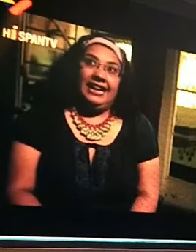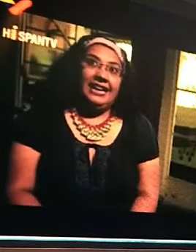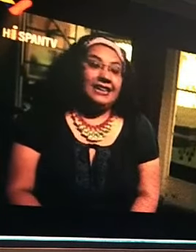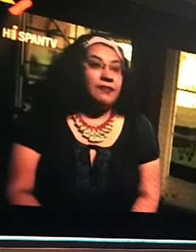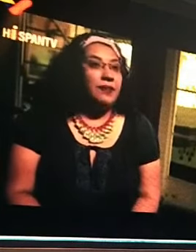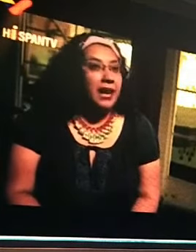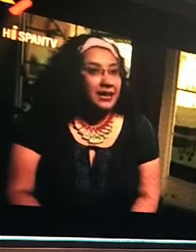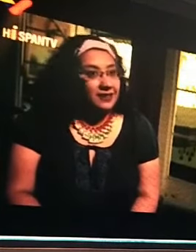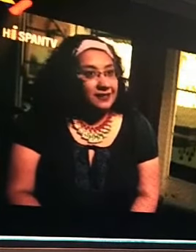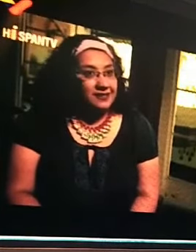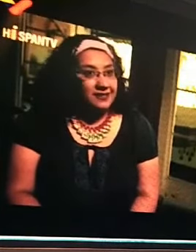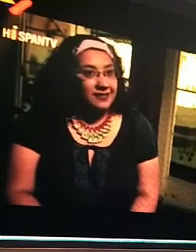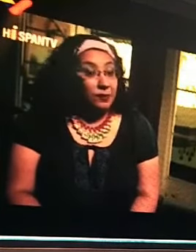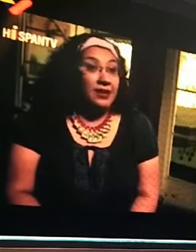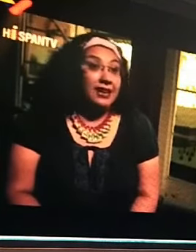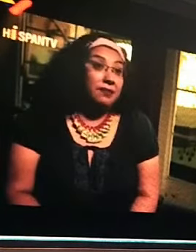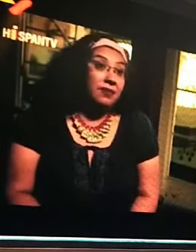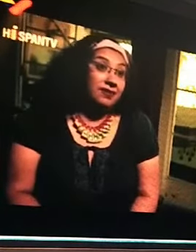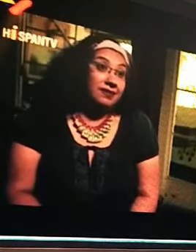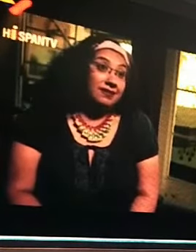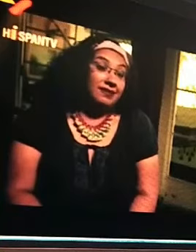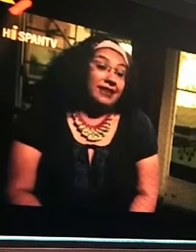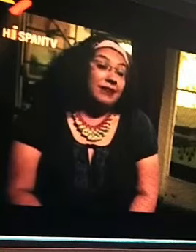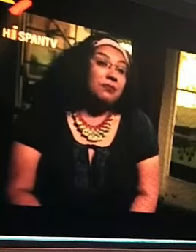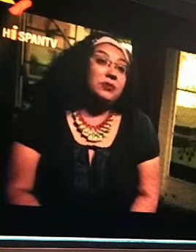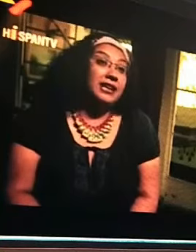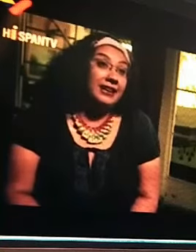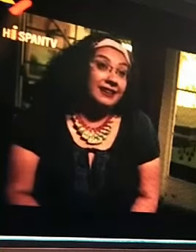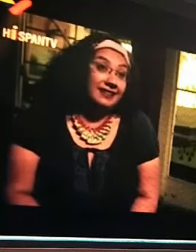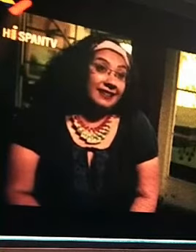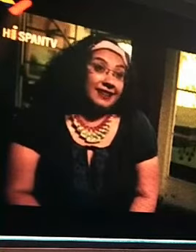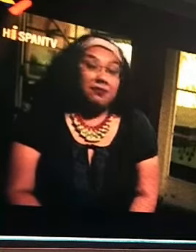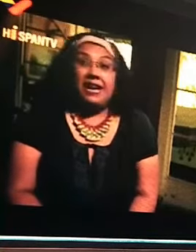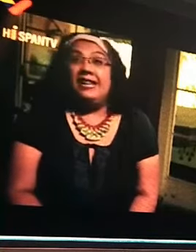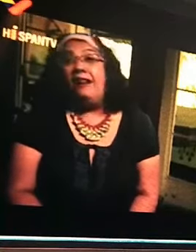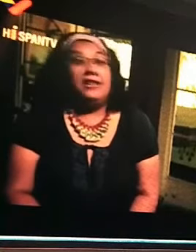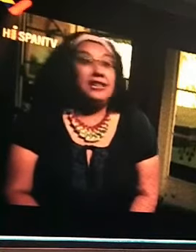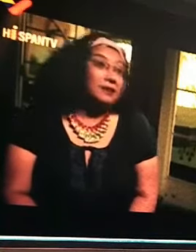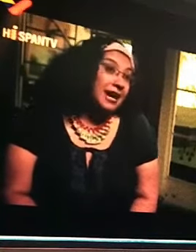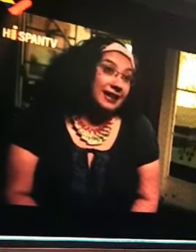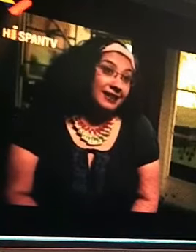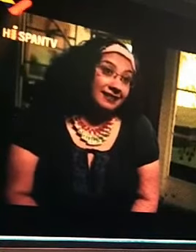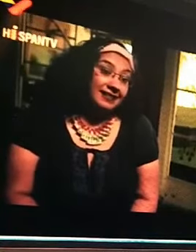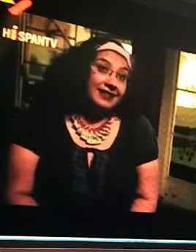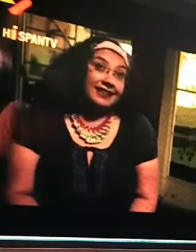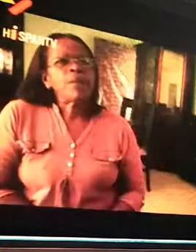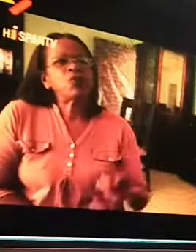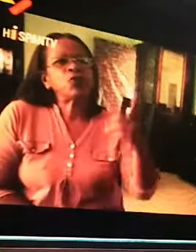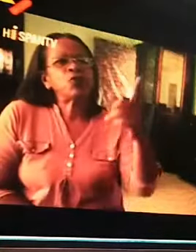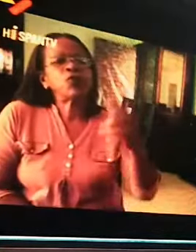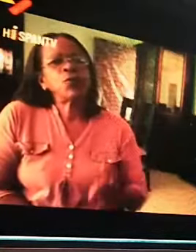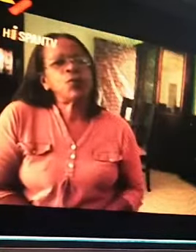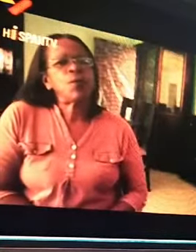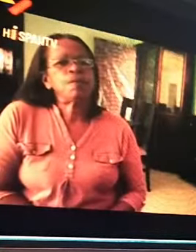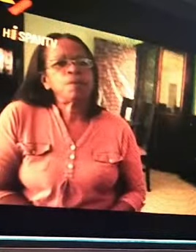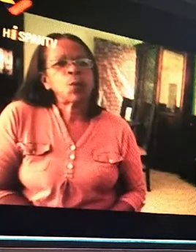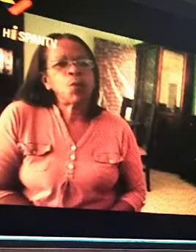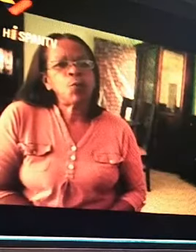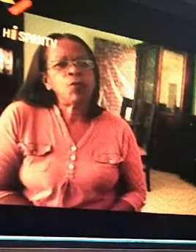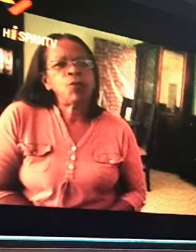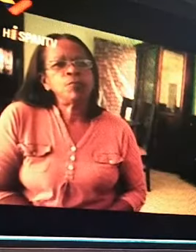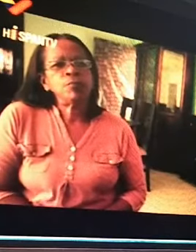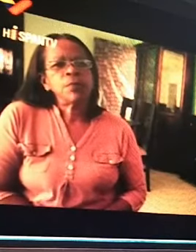Y que se enfermara, como lo creíamos, inmune, más allá del bien y del mal. Pero a nosotros se nos olvidó,